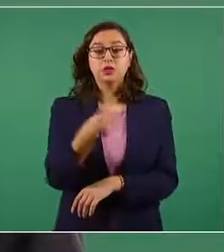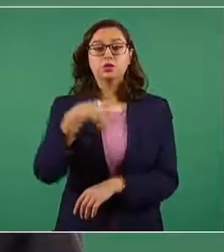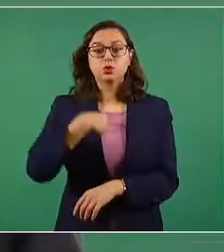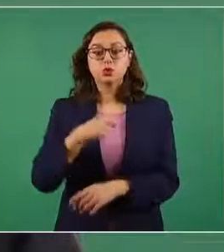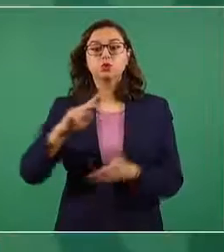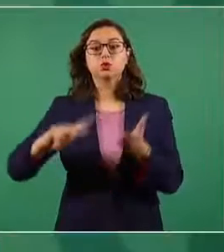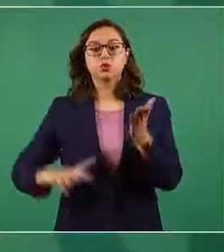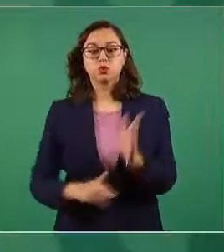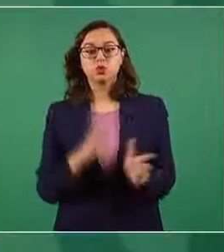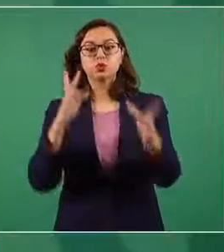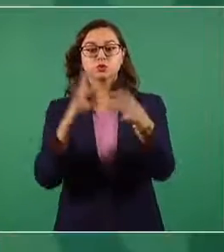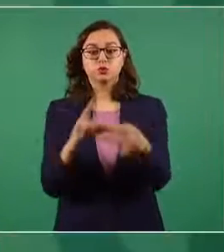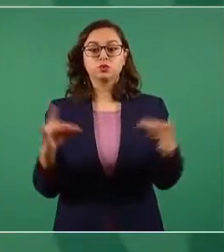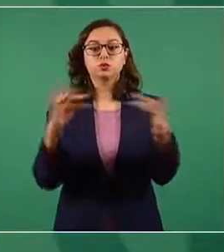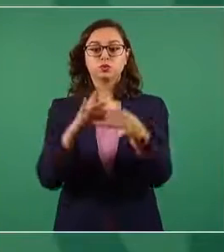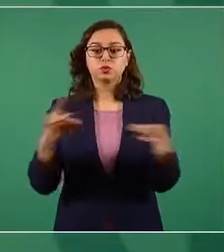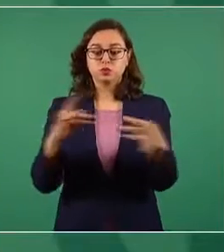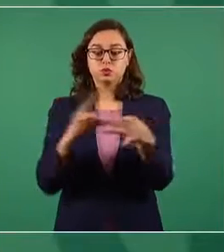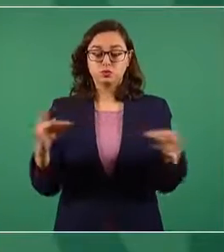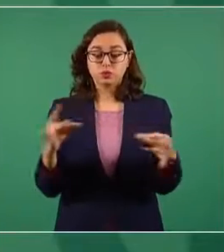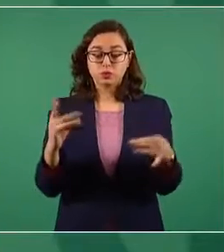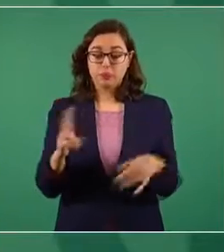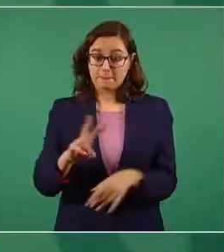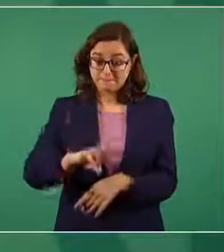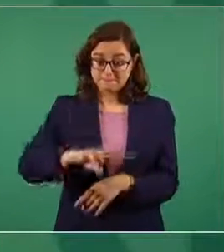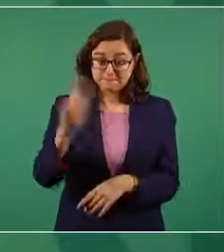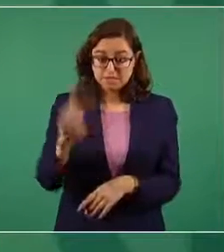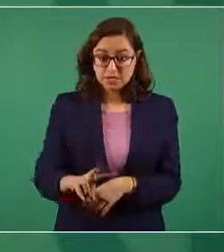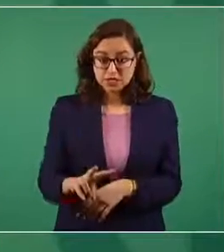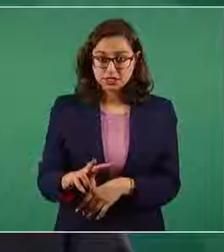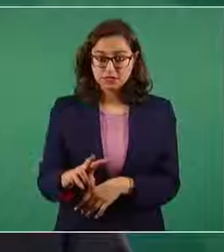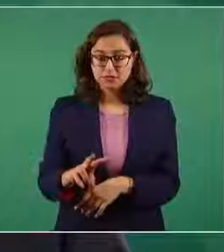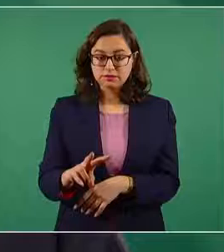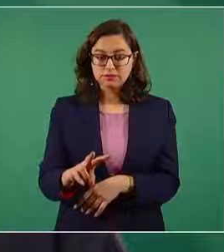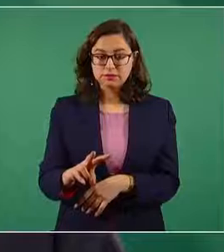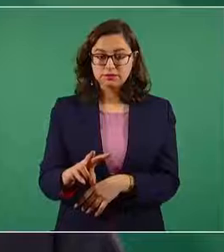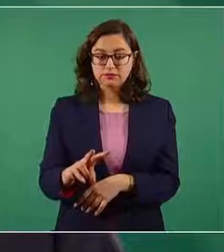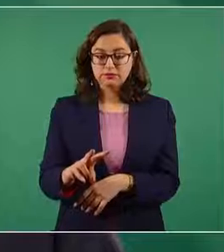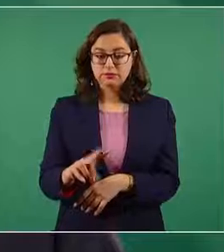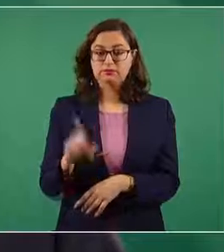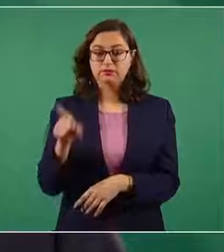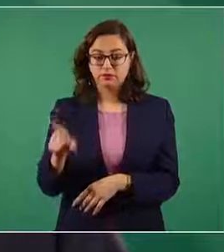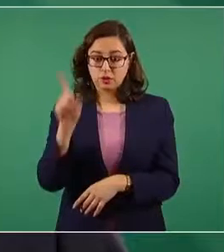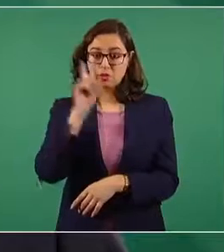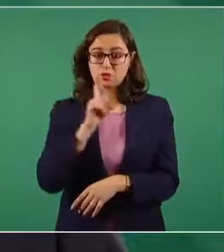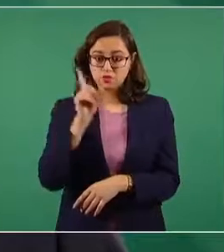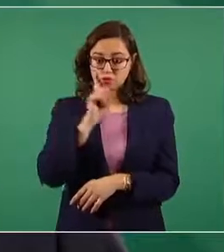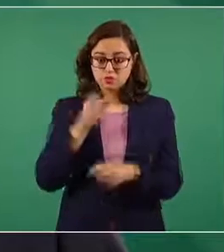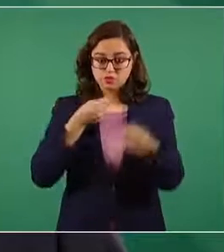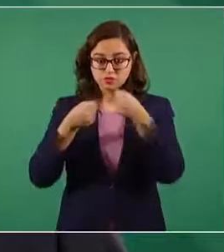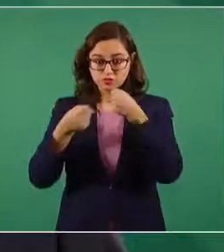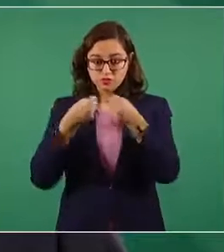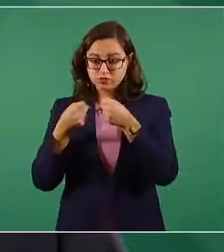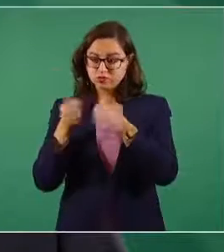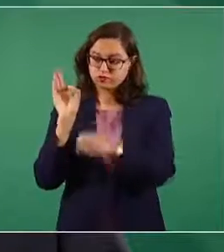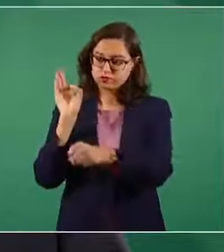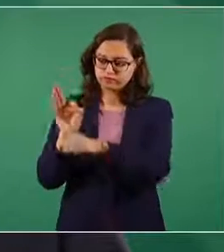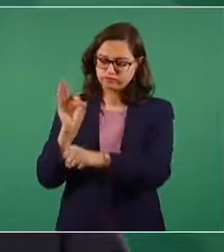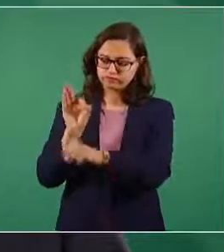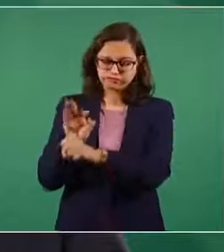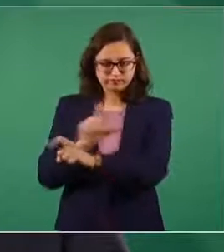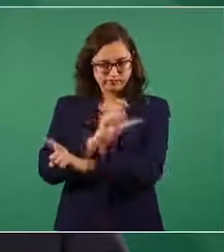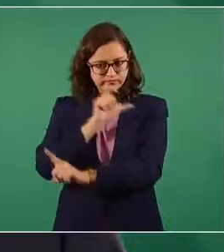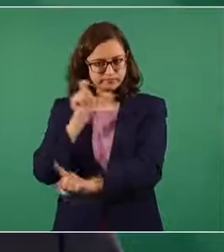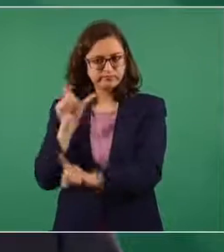reitero mi solidaridad a esta periodista, a Azucena